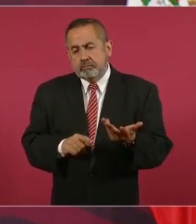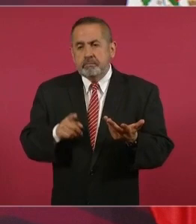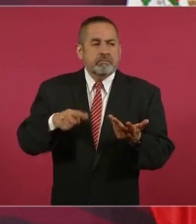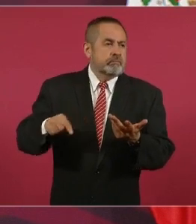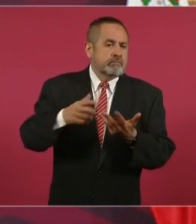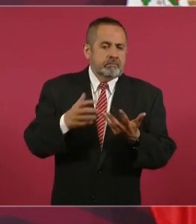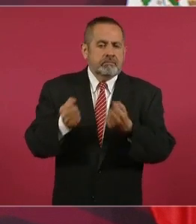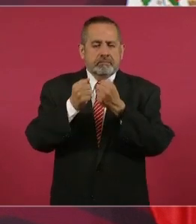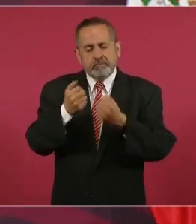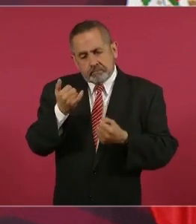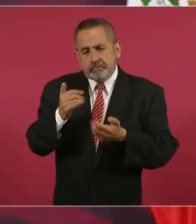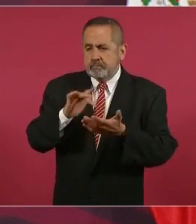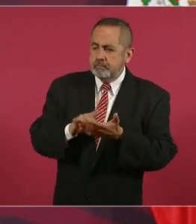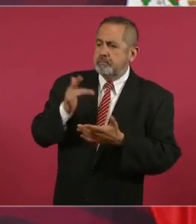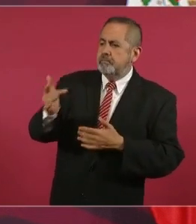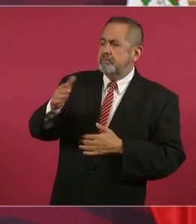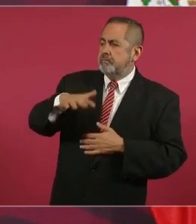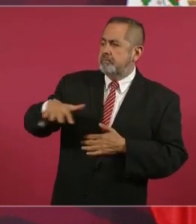salvarlos y agradecerle